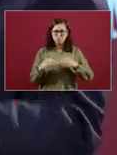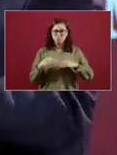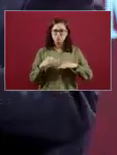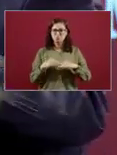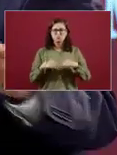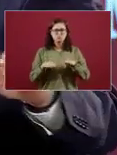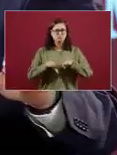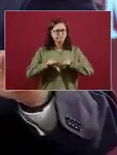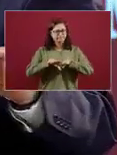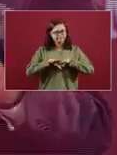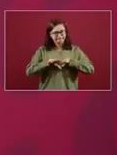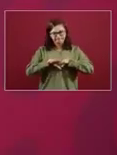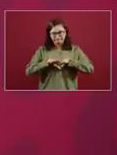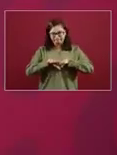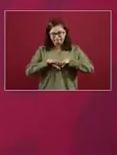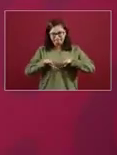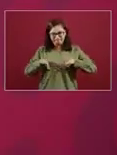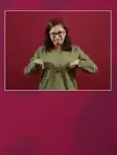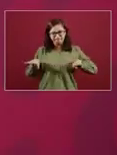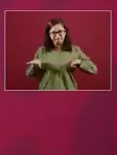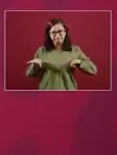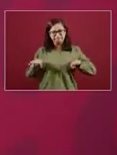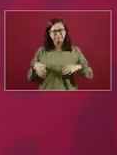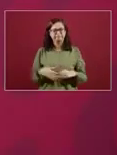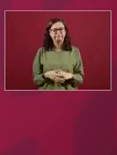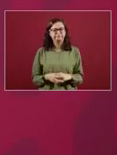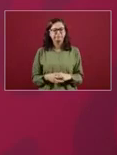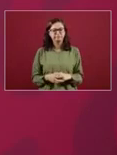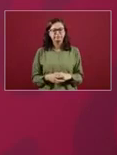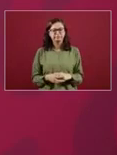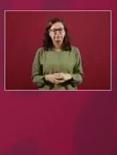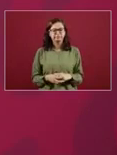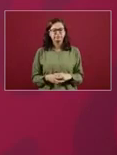en igualdad de circunstancias.